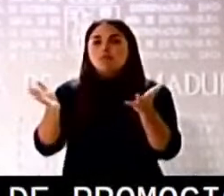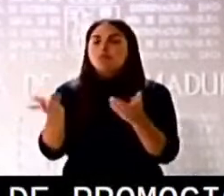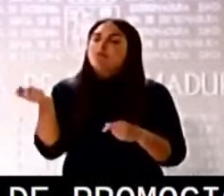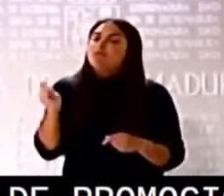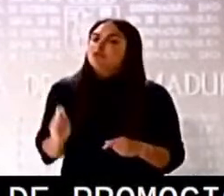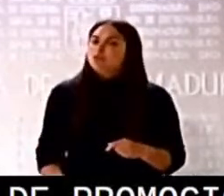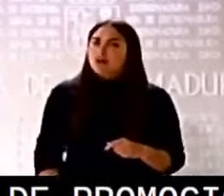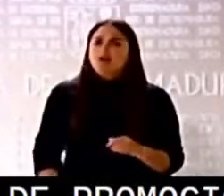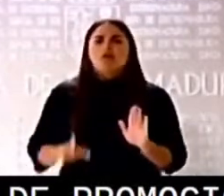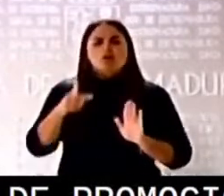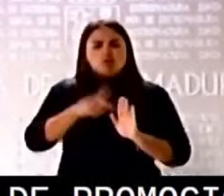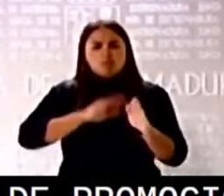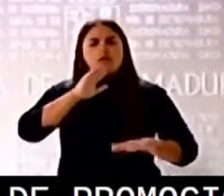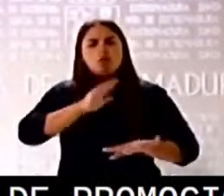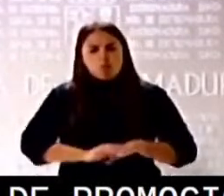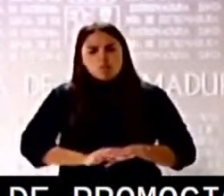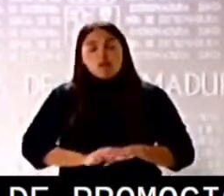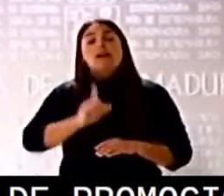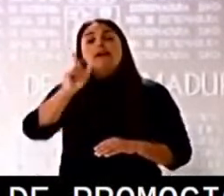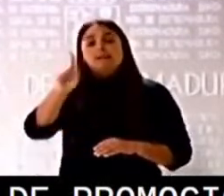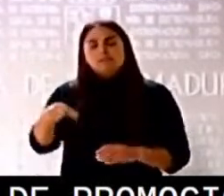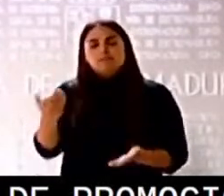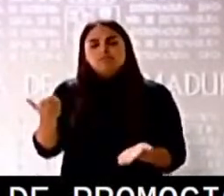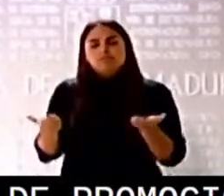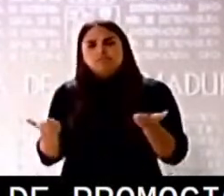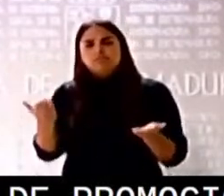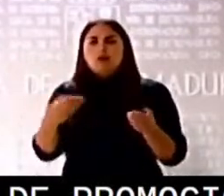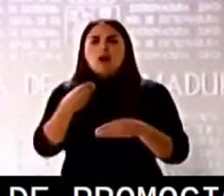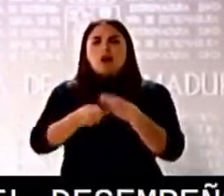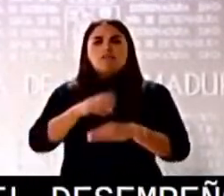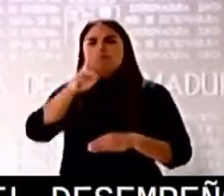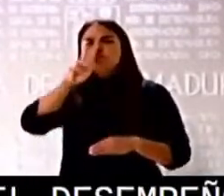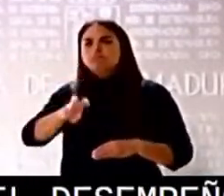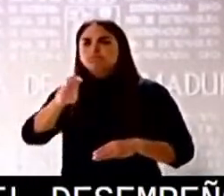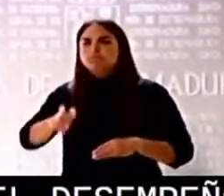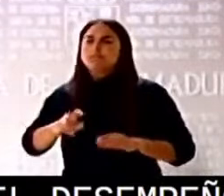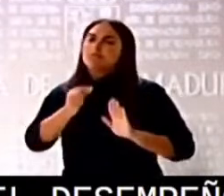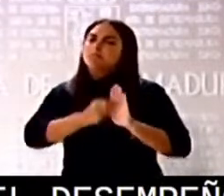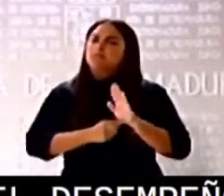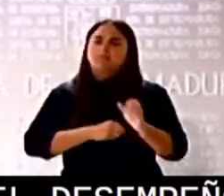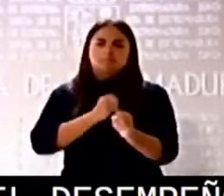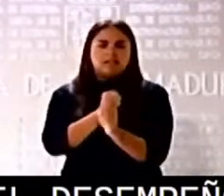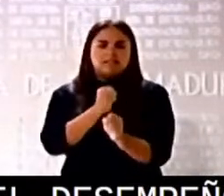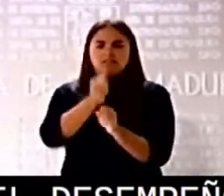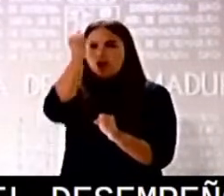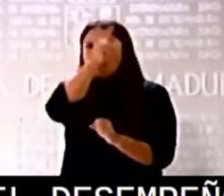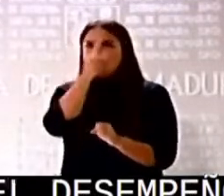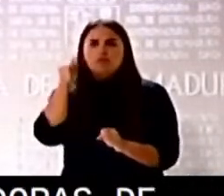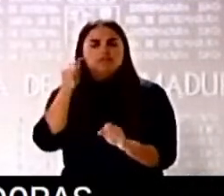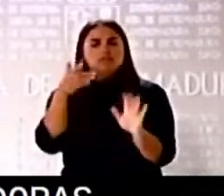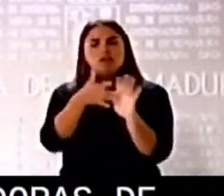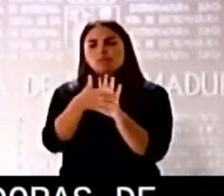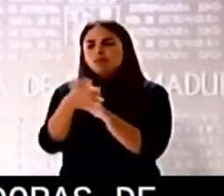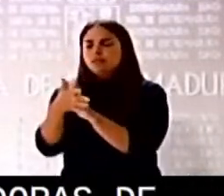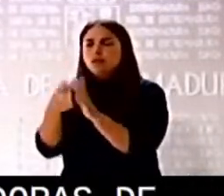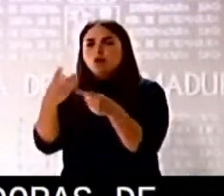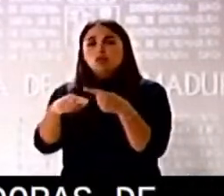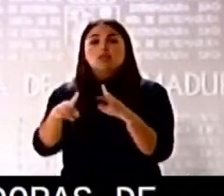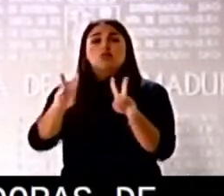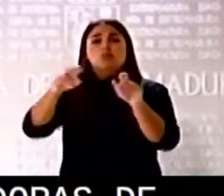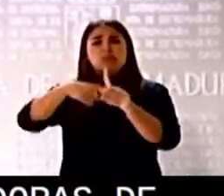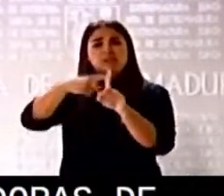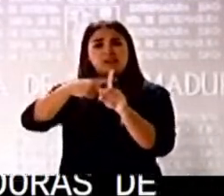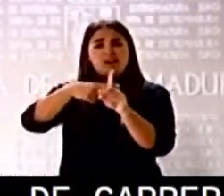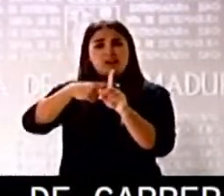profesional reglado y en el que la evaluación del desempeño y los méritos de los trabajadores y trabajadoras determinan no solo la adquisición de nuevos niveles de